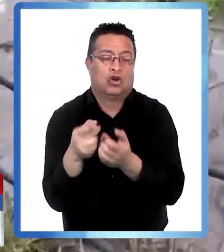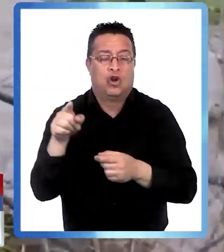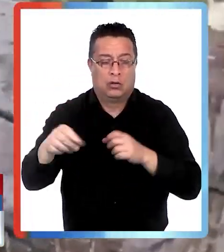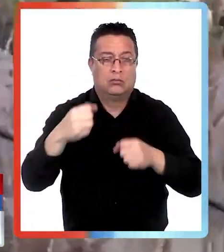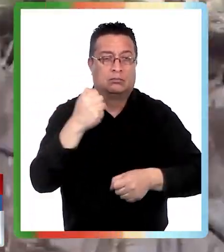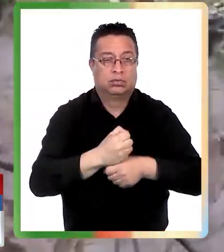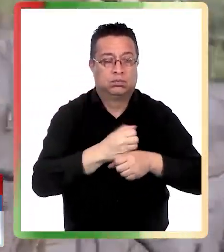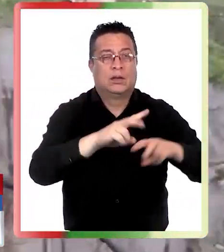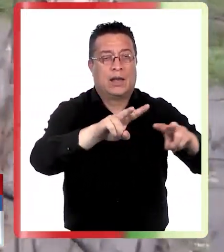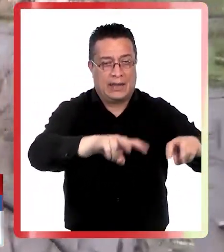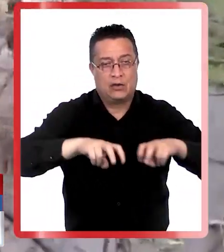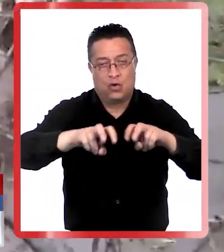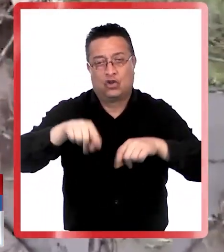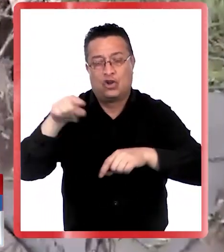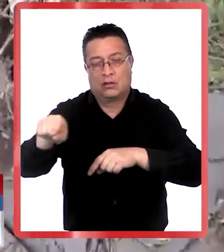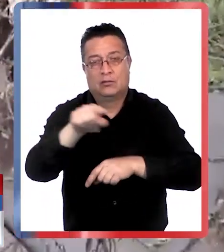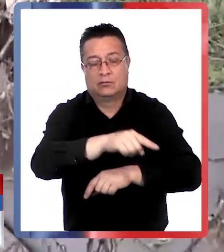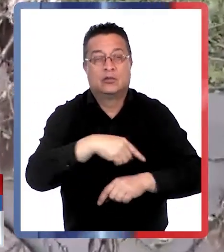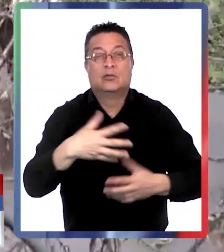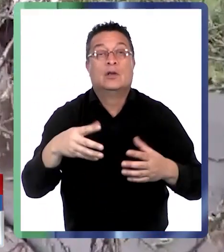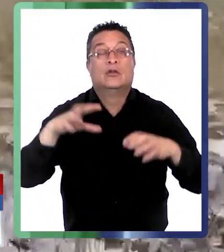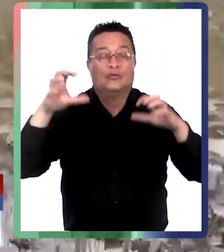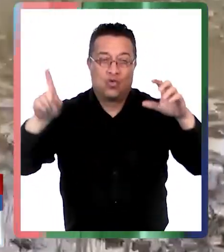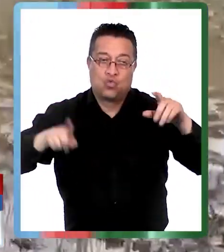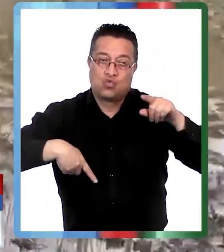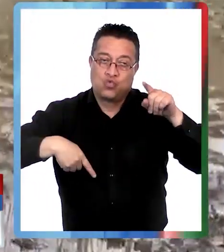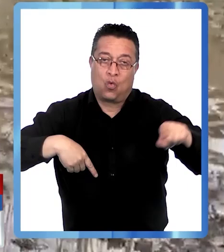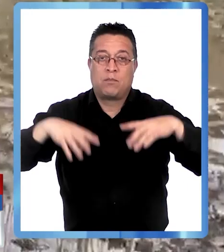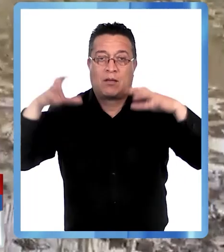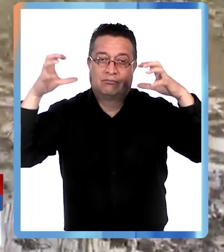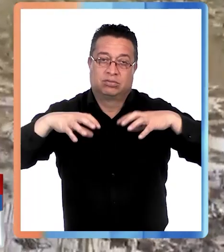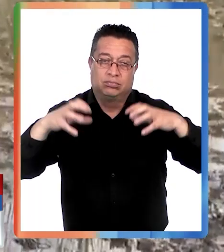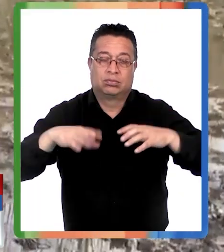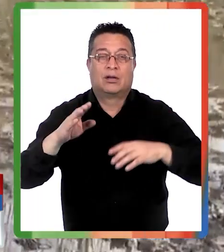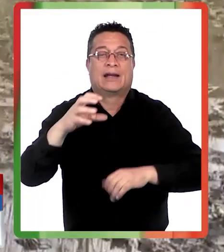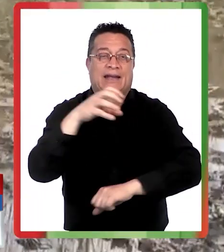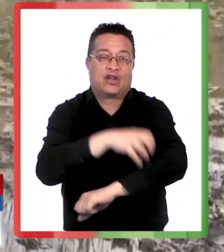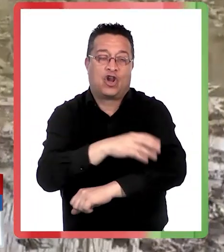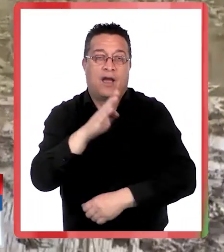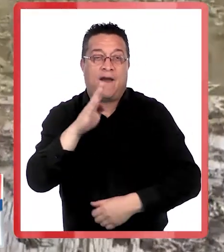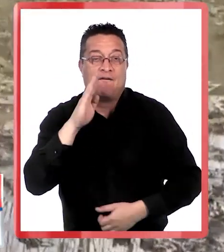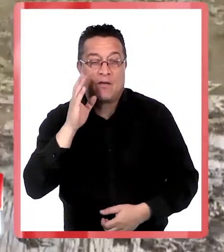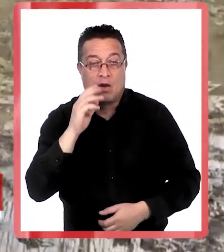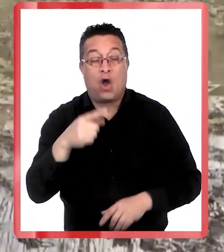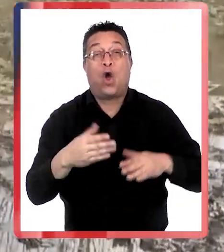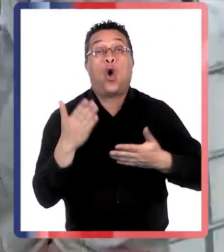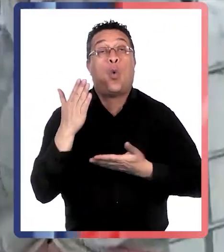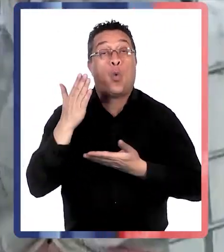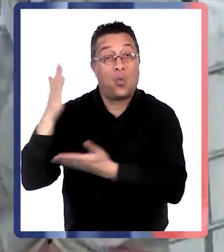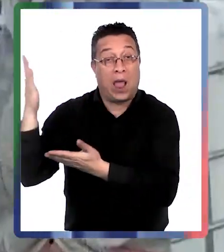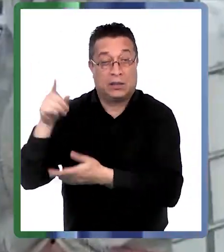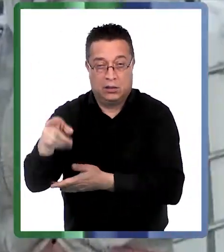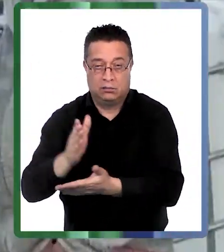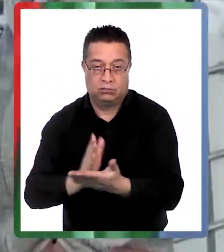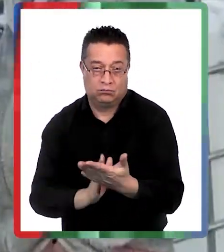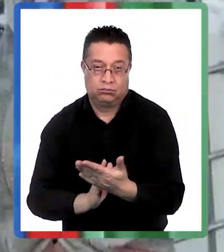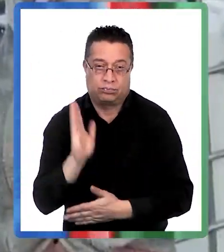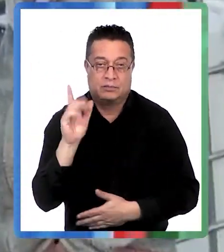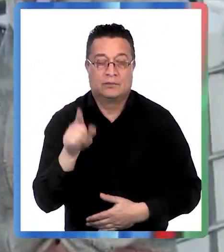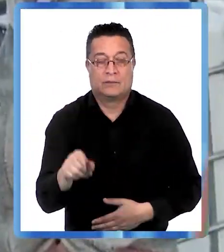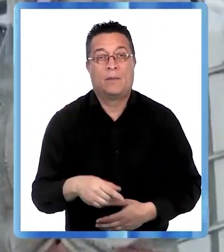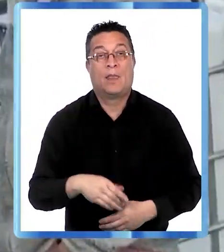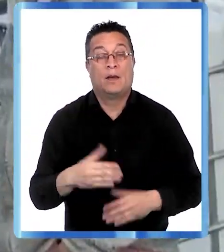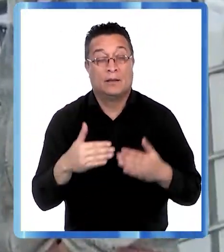sufridos por los agricultores debido al sistema frontal en la región del bío bío en walqui se dio la partida con la